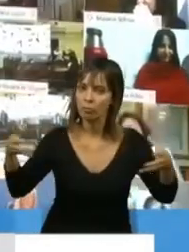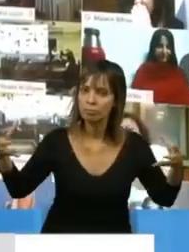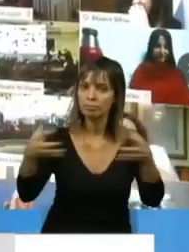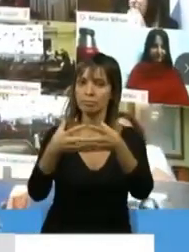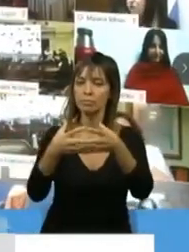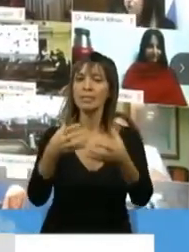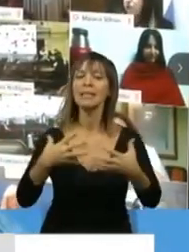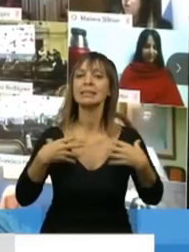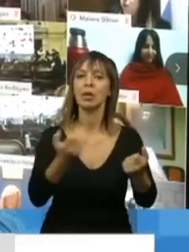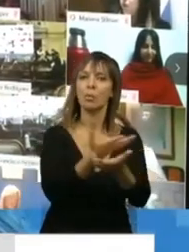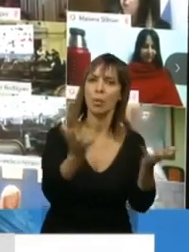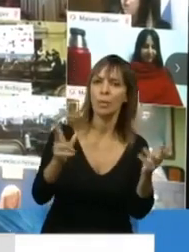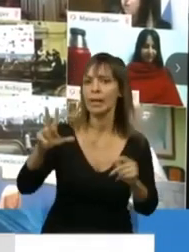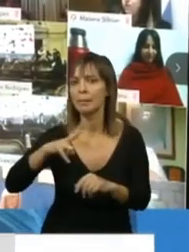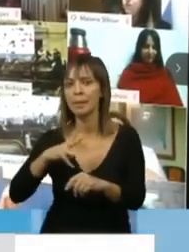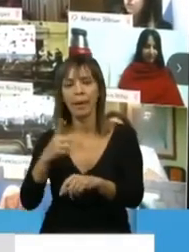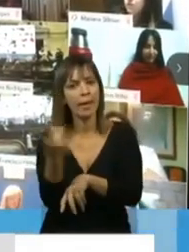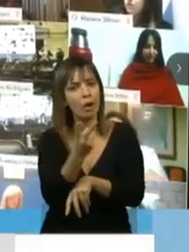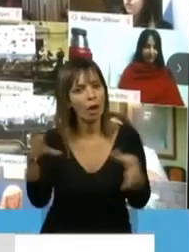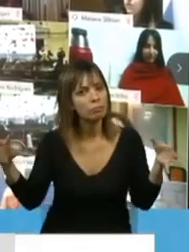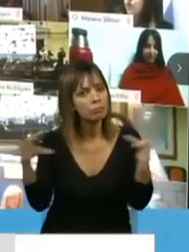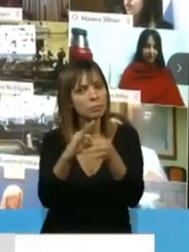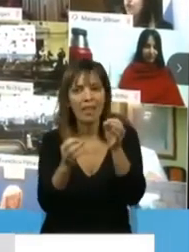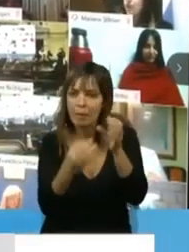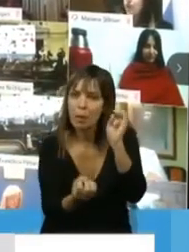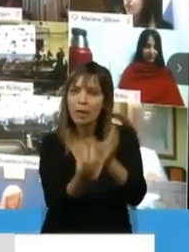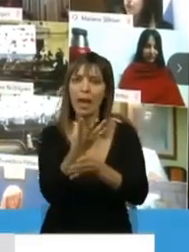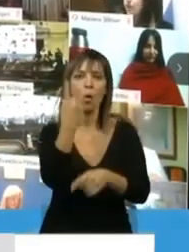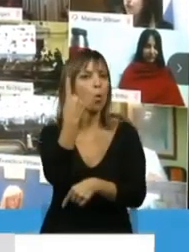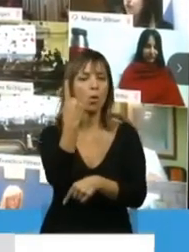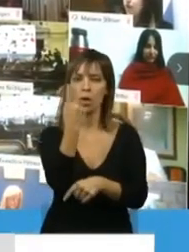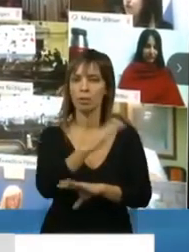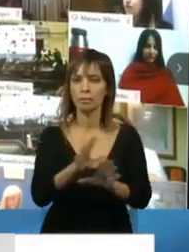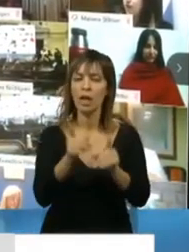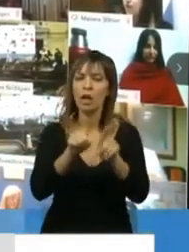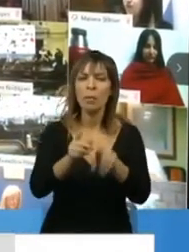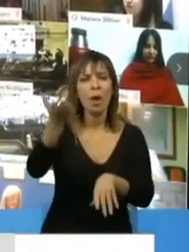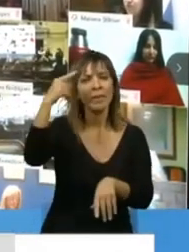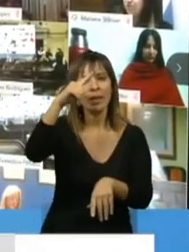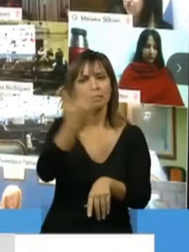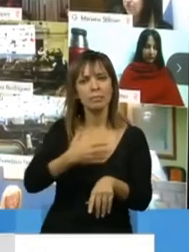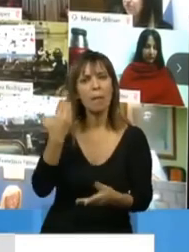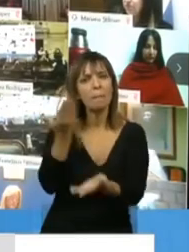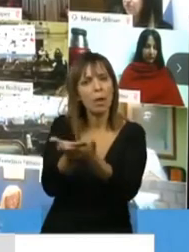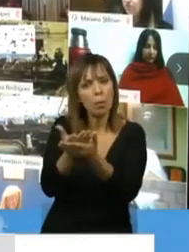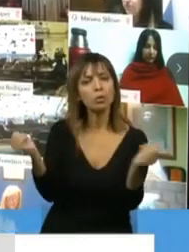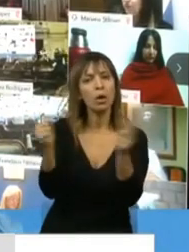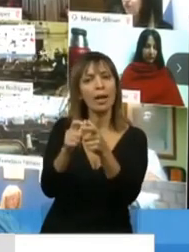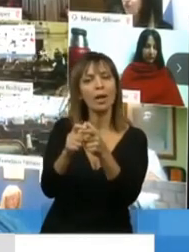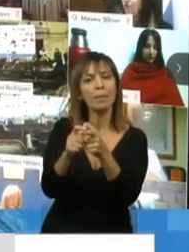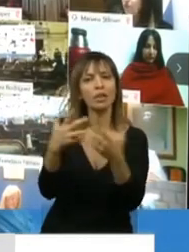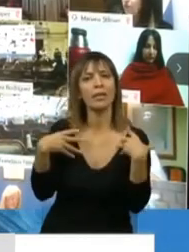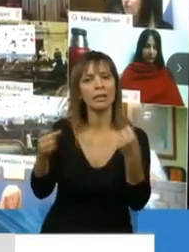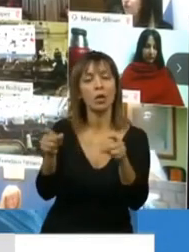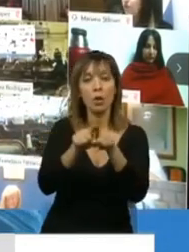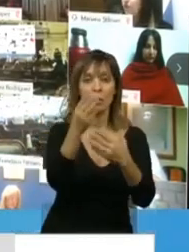pública como la salud privada, algo que el gobierno en un momento planteó en la Comisión de Salud, lo dijo el ministro